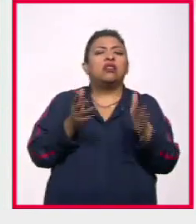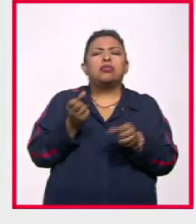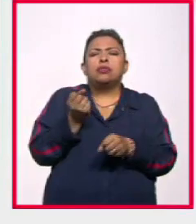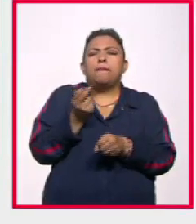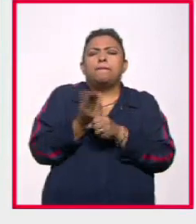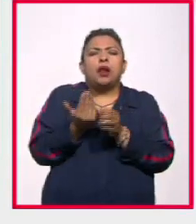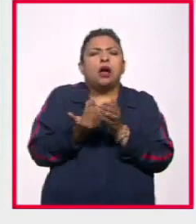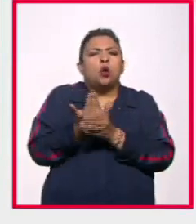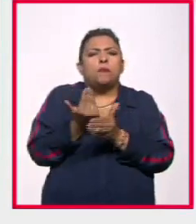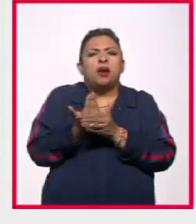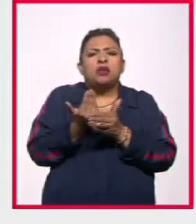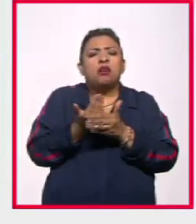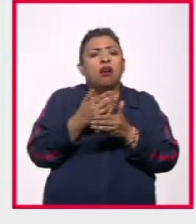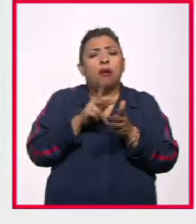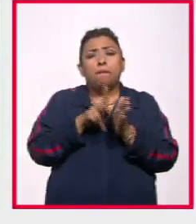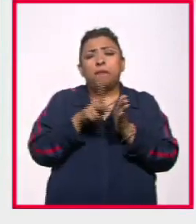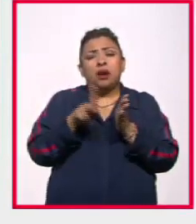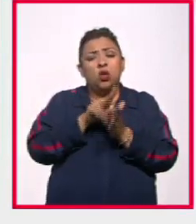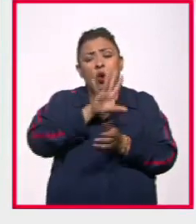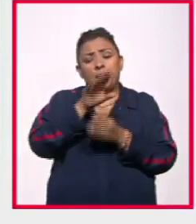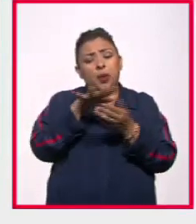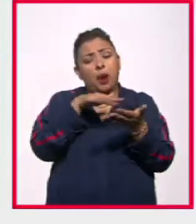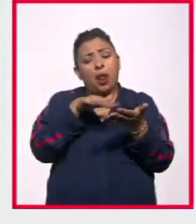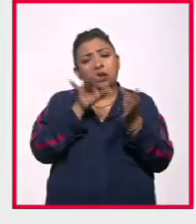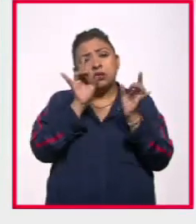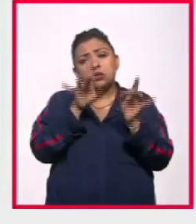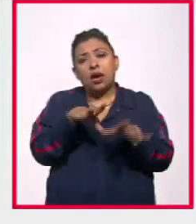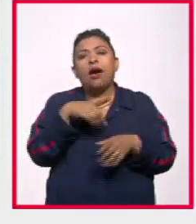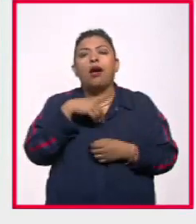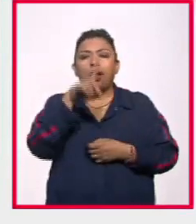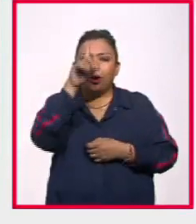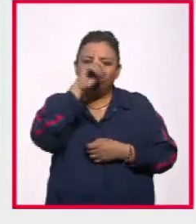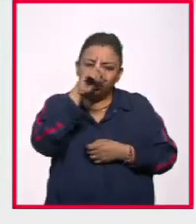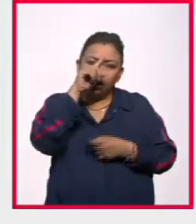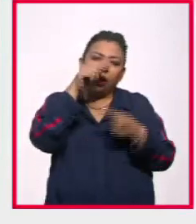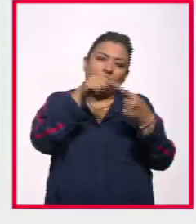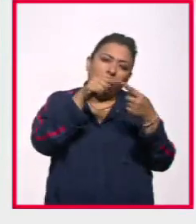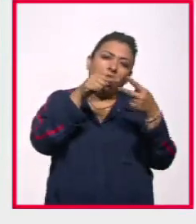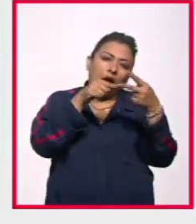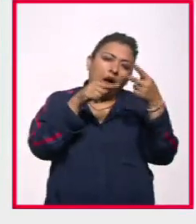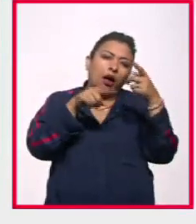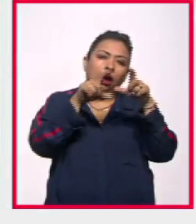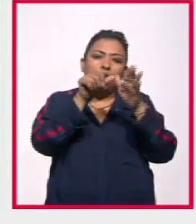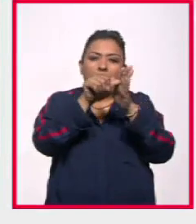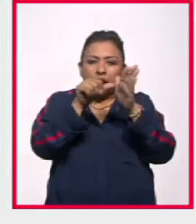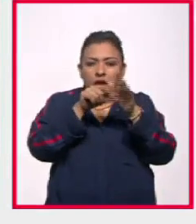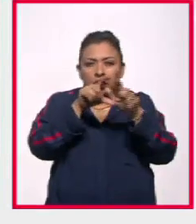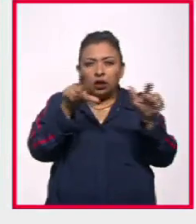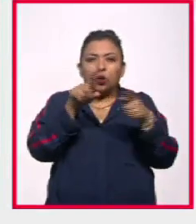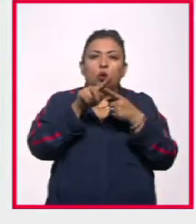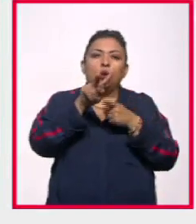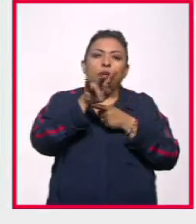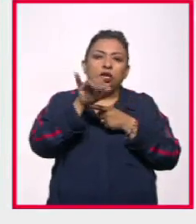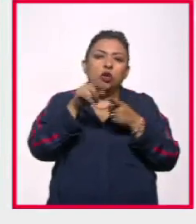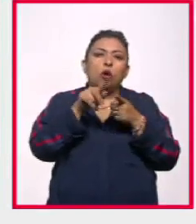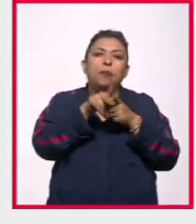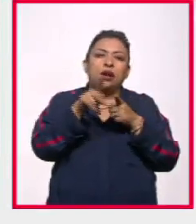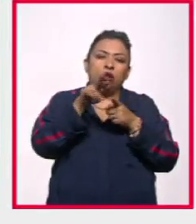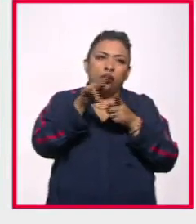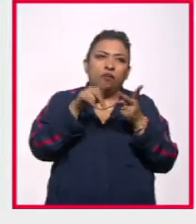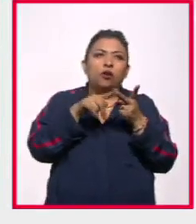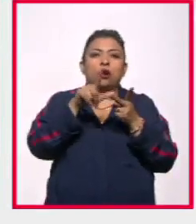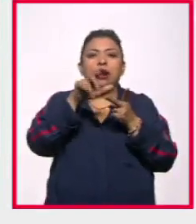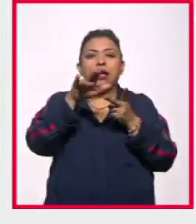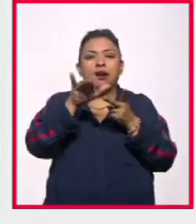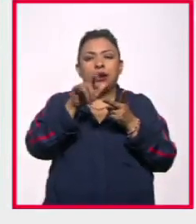Temprano en la mañana ya leyó todos los periódicos y te recomienda tal o cual artículo, el de Juan Villoro en Reforma, el de